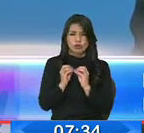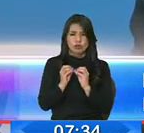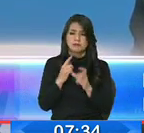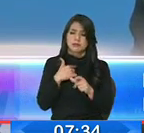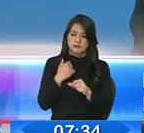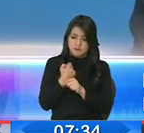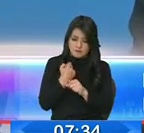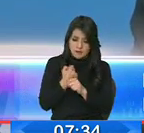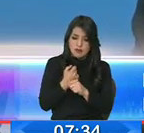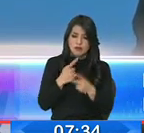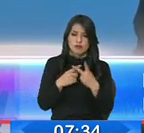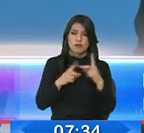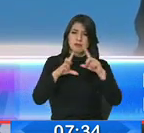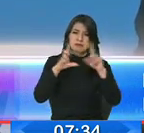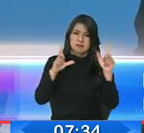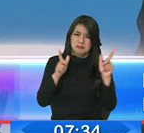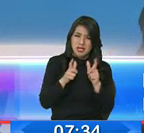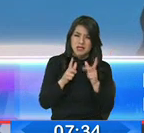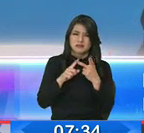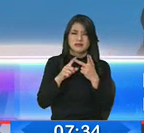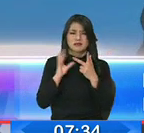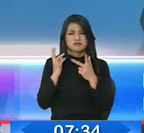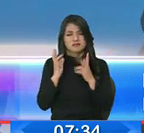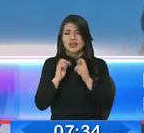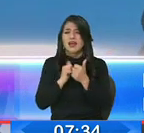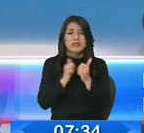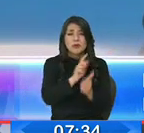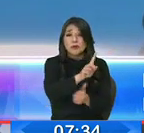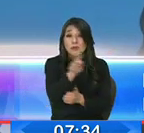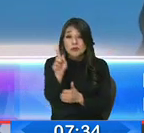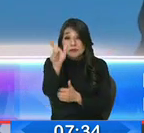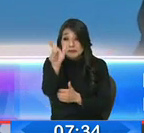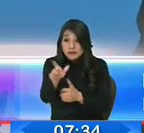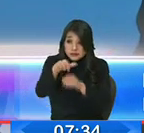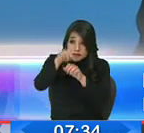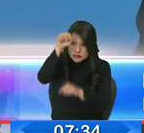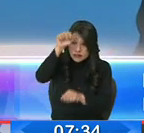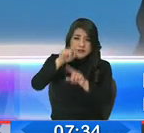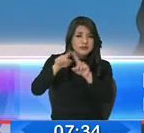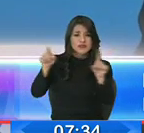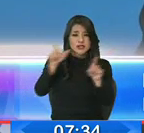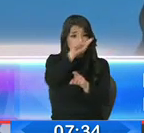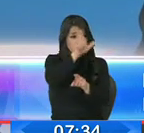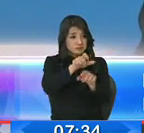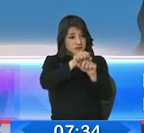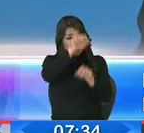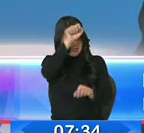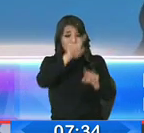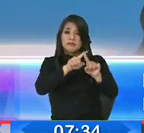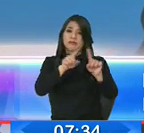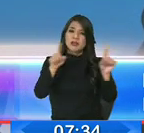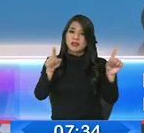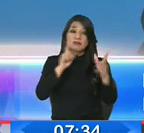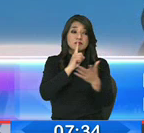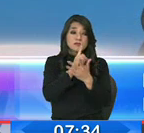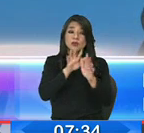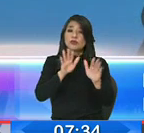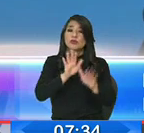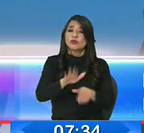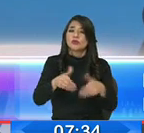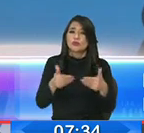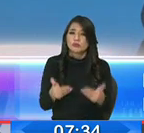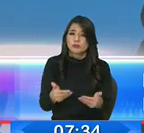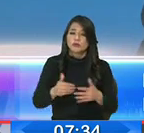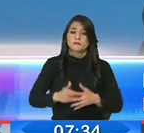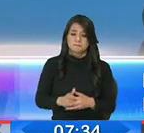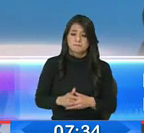pequeñas, en esos microclimas que somos cada uno de nosotros como un fragmento de la realidad. En la